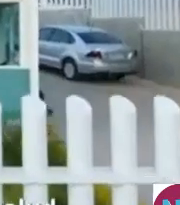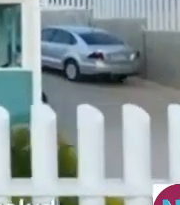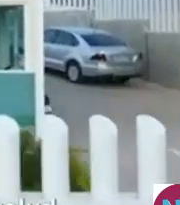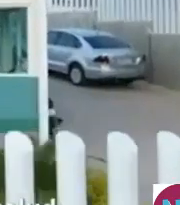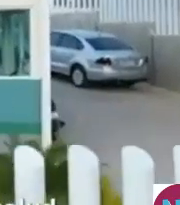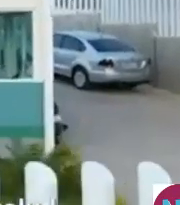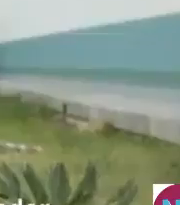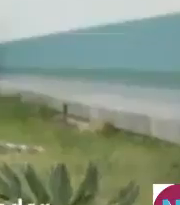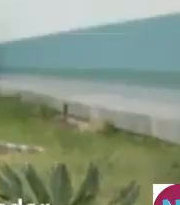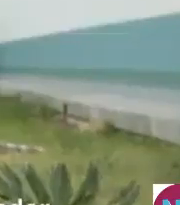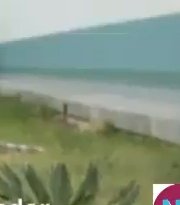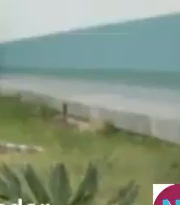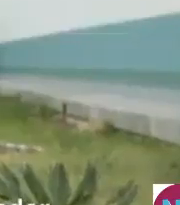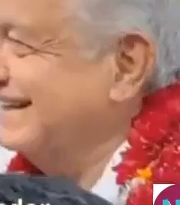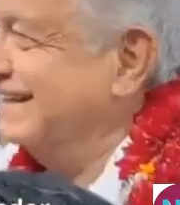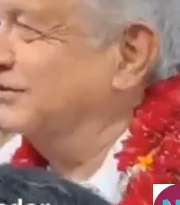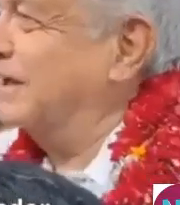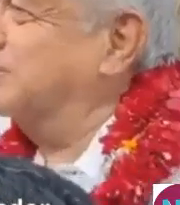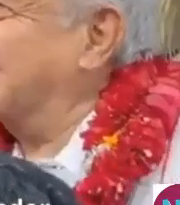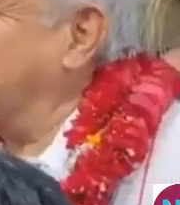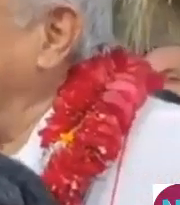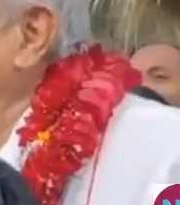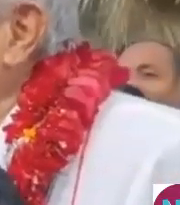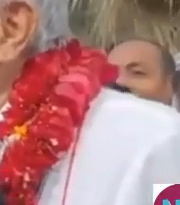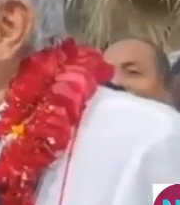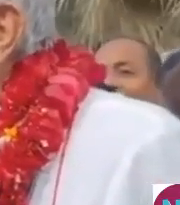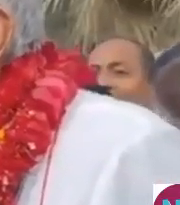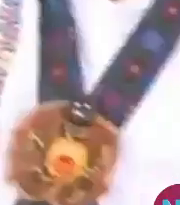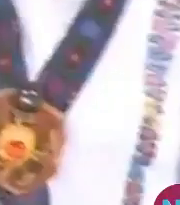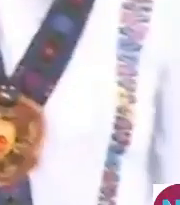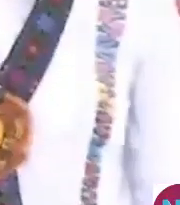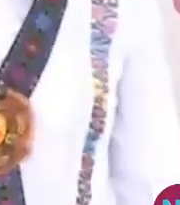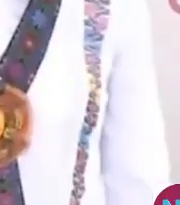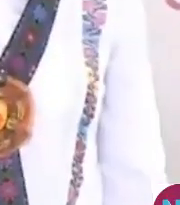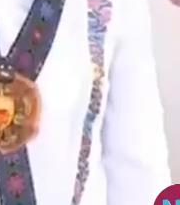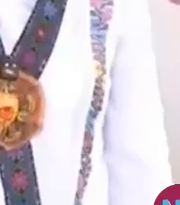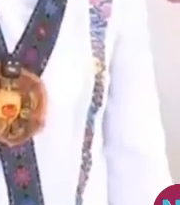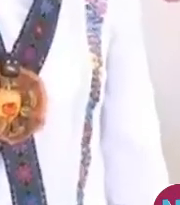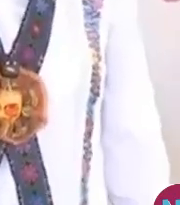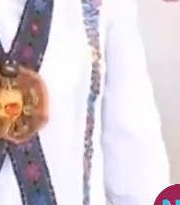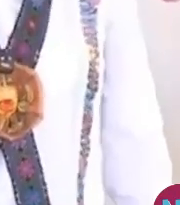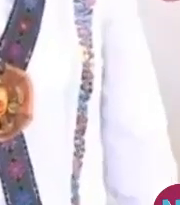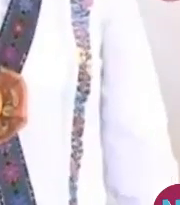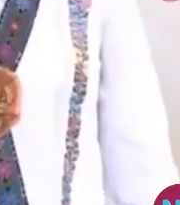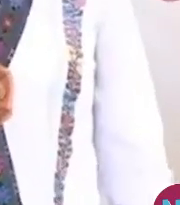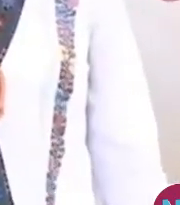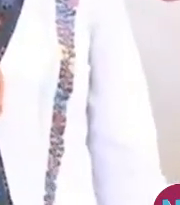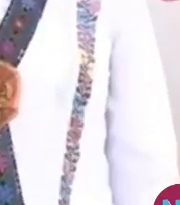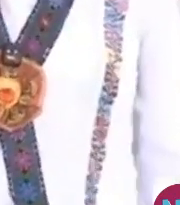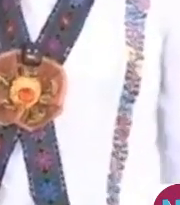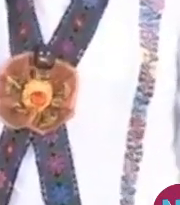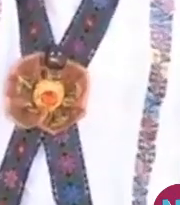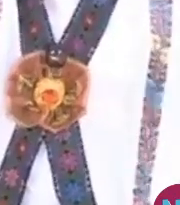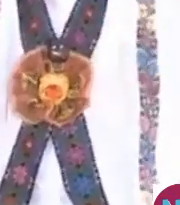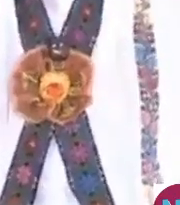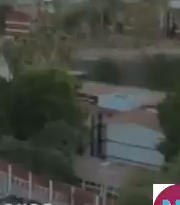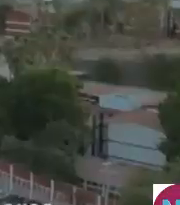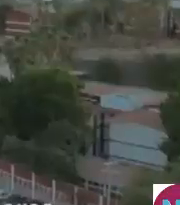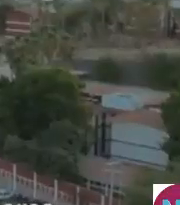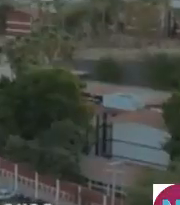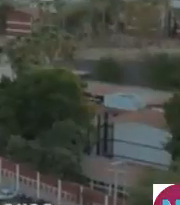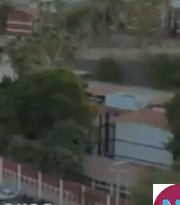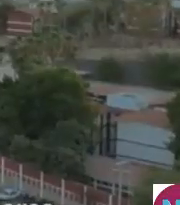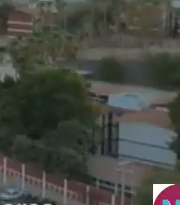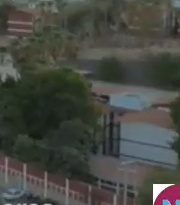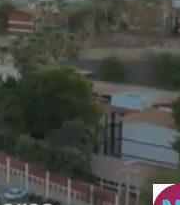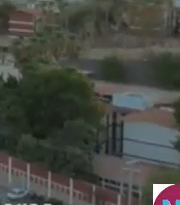su derecho a la salud. El presidente Andrés Manuel López Obrador lo inicia y le da continuación la presidenta Claudia Sheinbaum. Toda